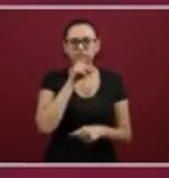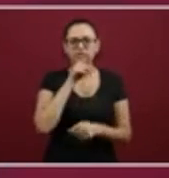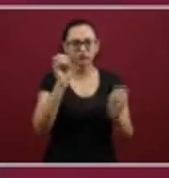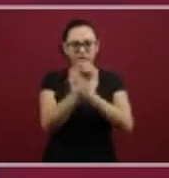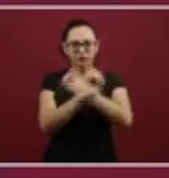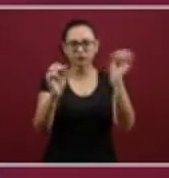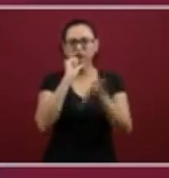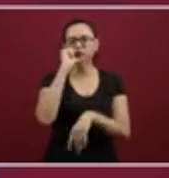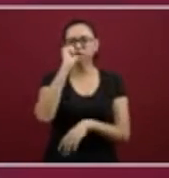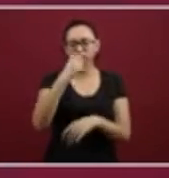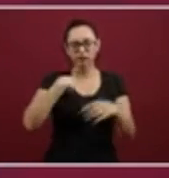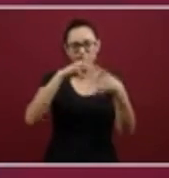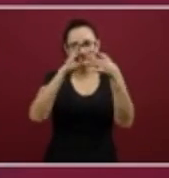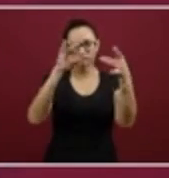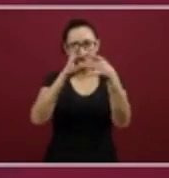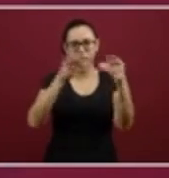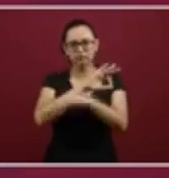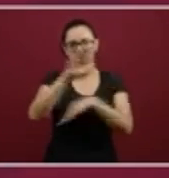porque